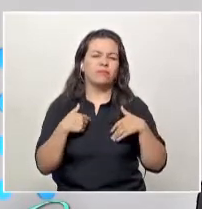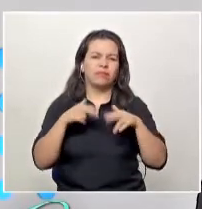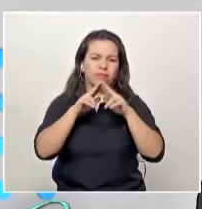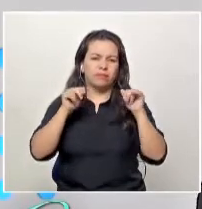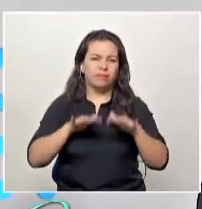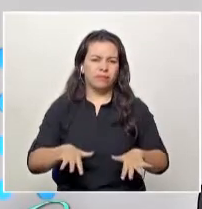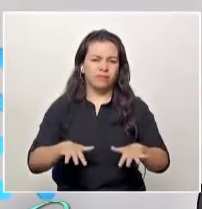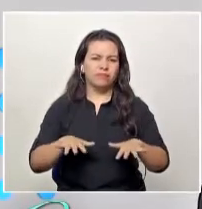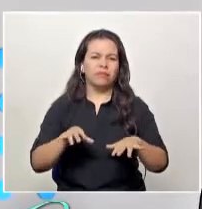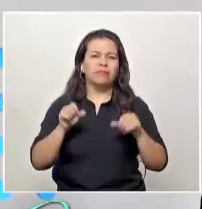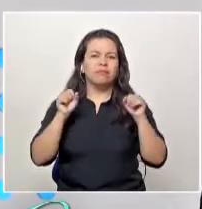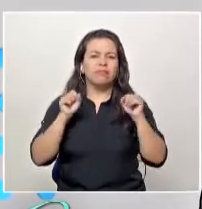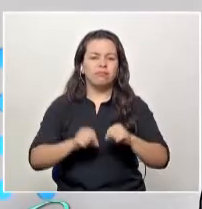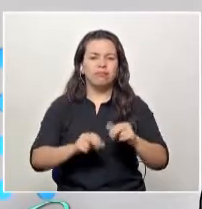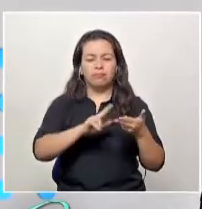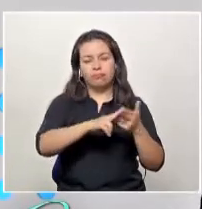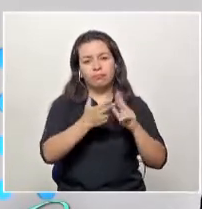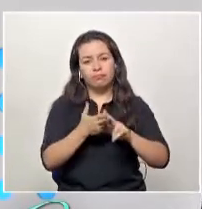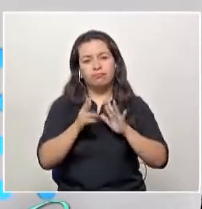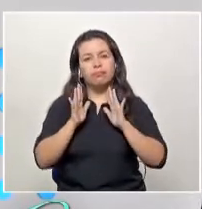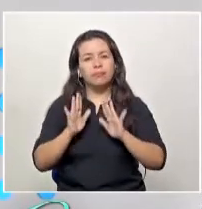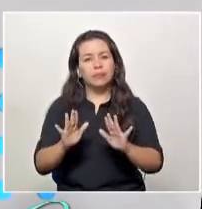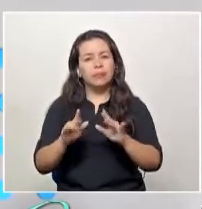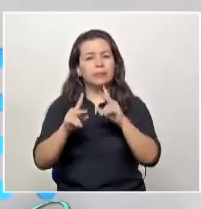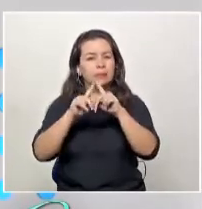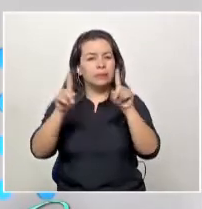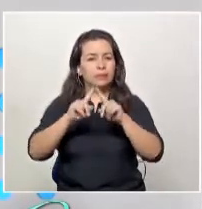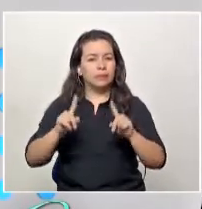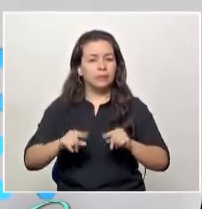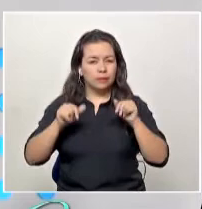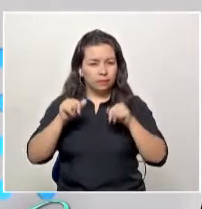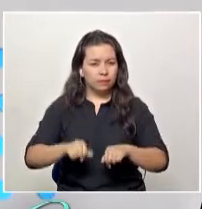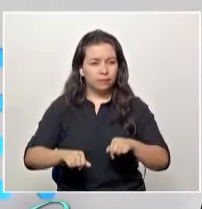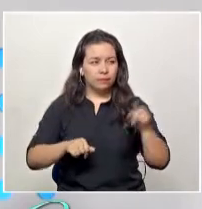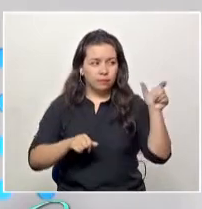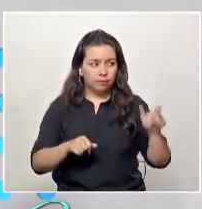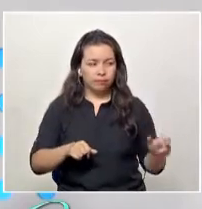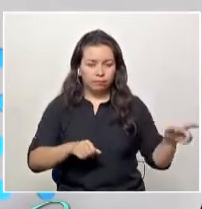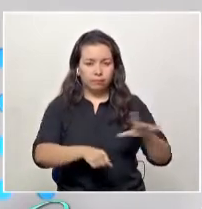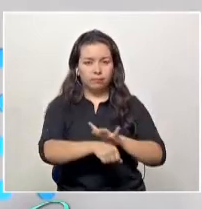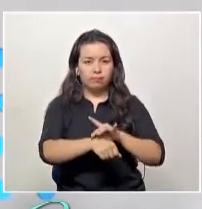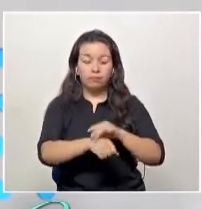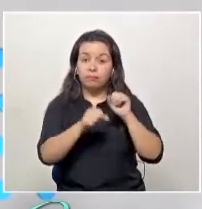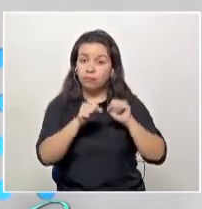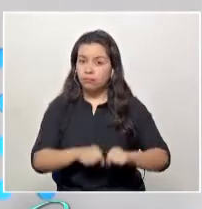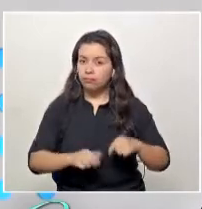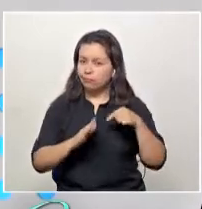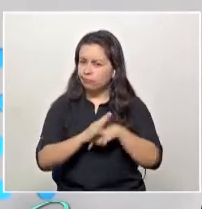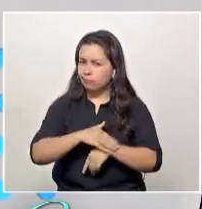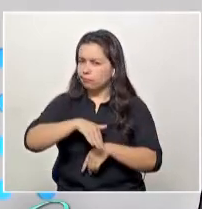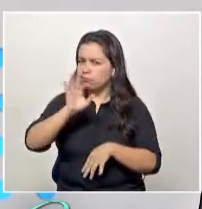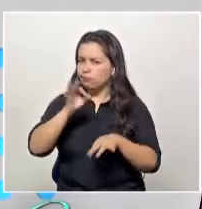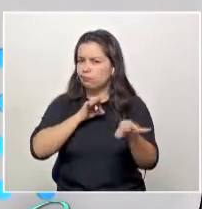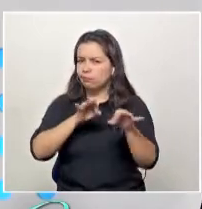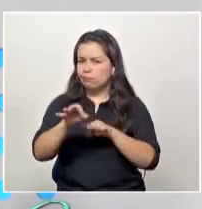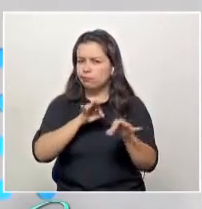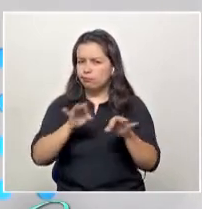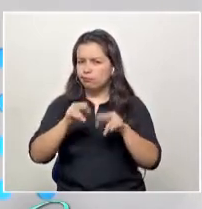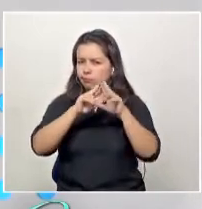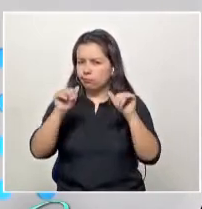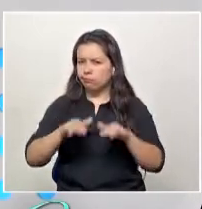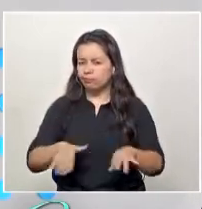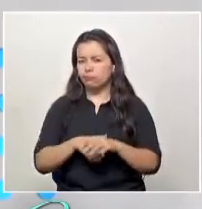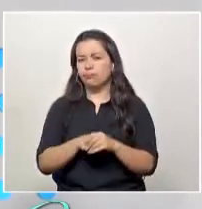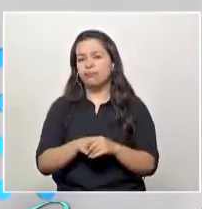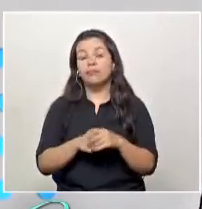Internet relativos a los diferentes temas que toca el doctor Rojas aquí en el programa y que se pueden profundizar de alguna manera por las redes